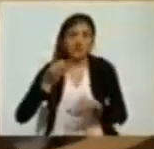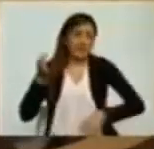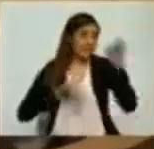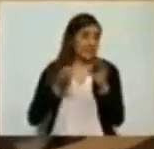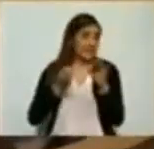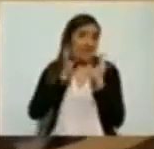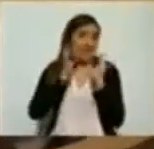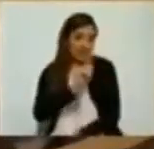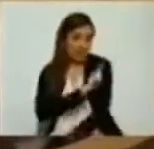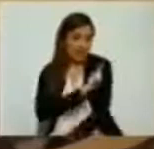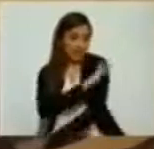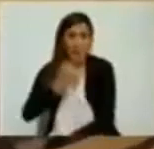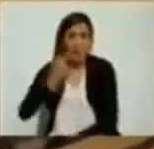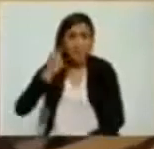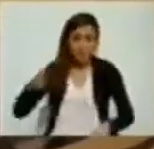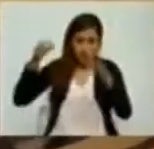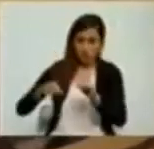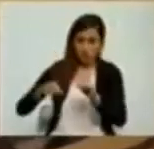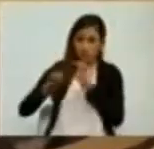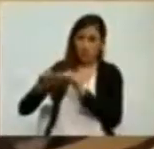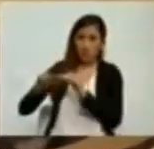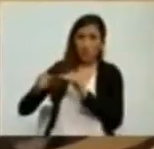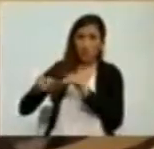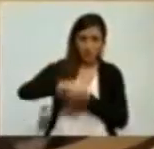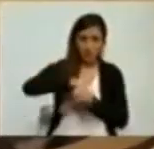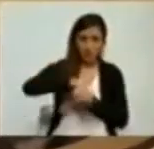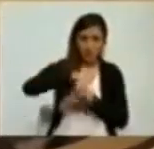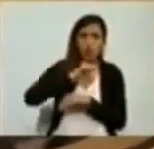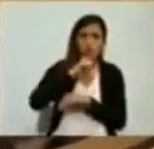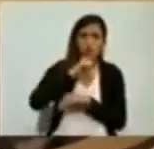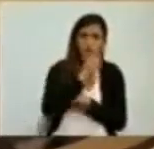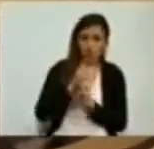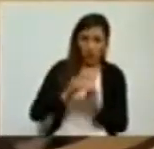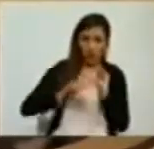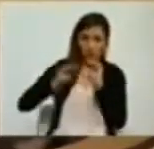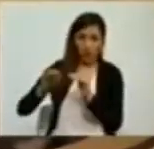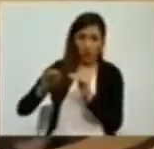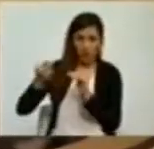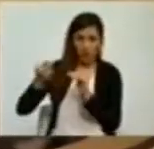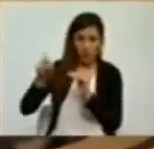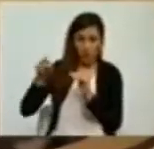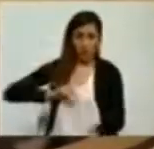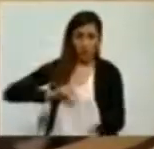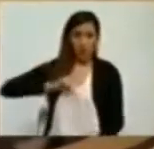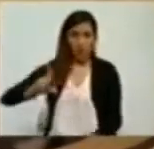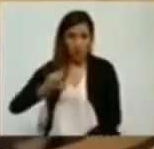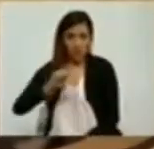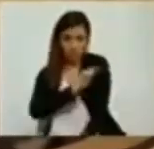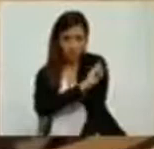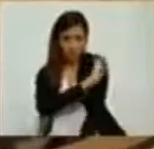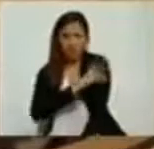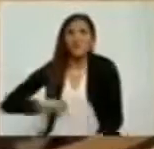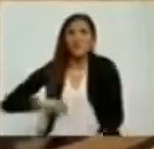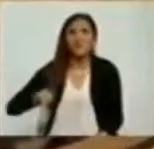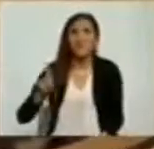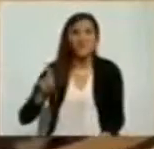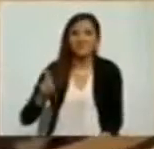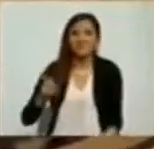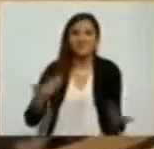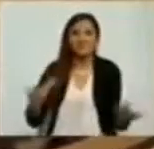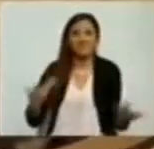si fuesen ellos la representación de las víctimas, se va a constituir un liderazgo político que tarde o temprano